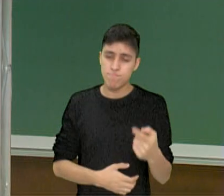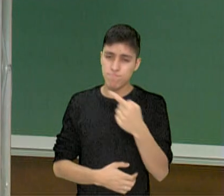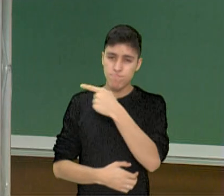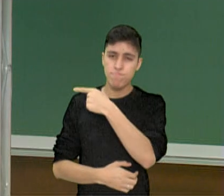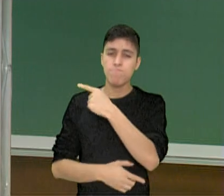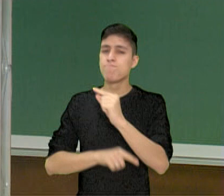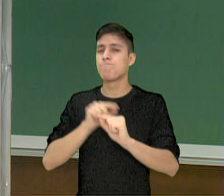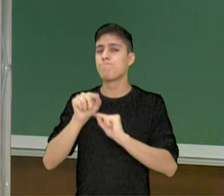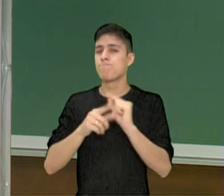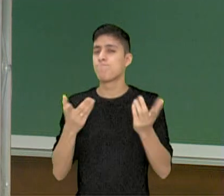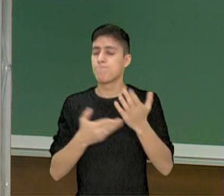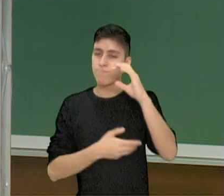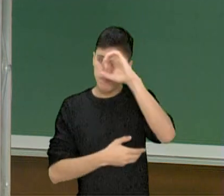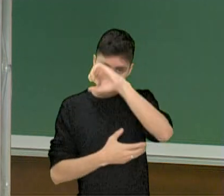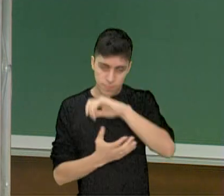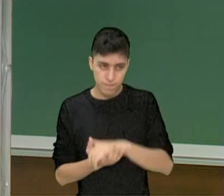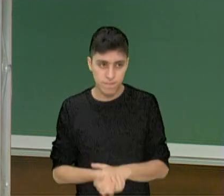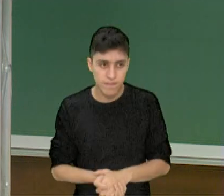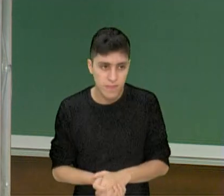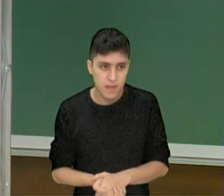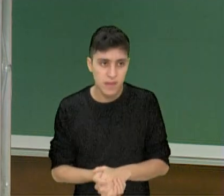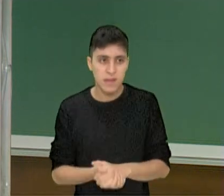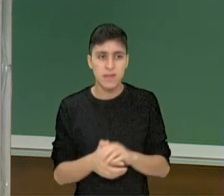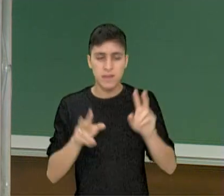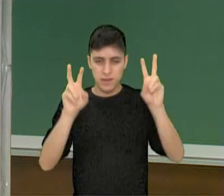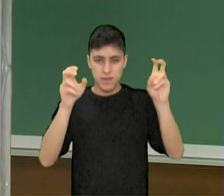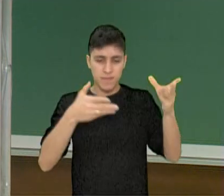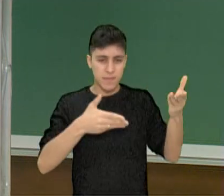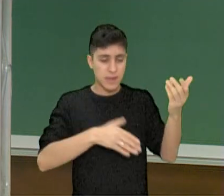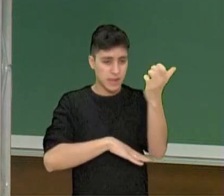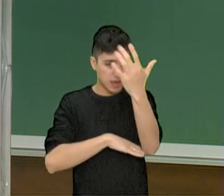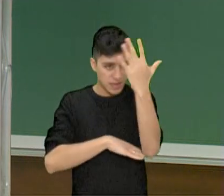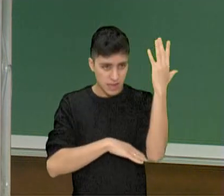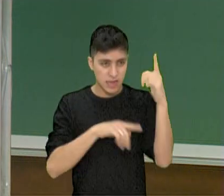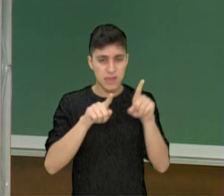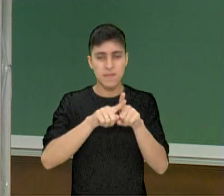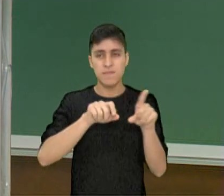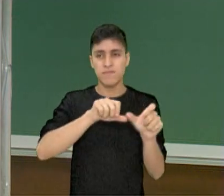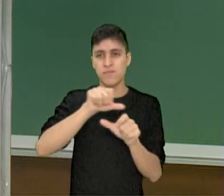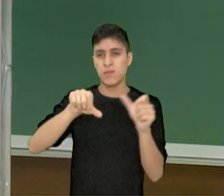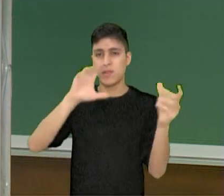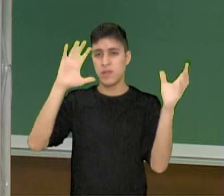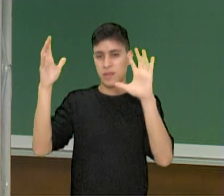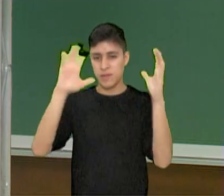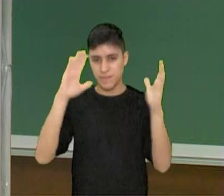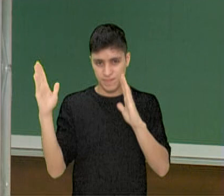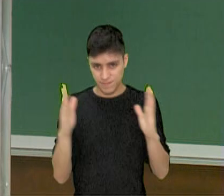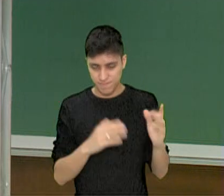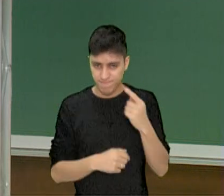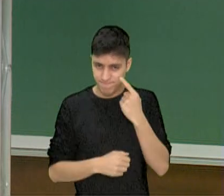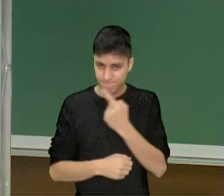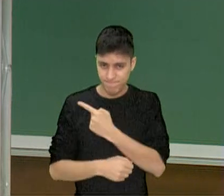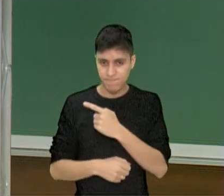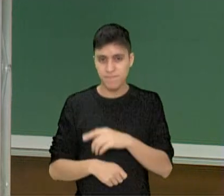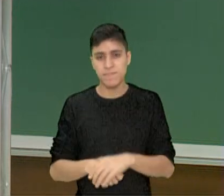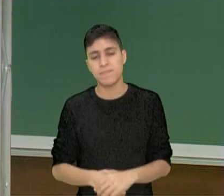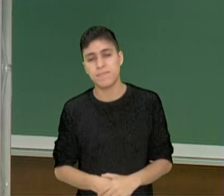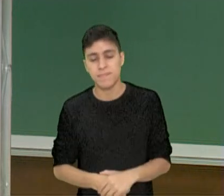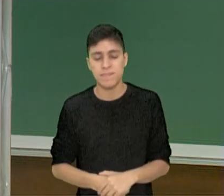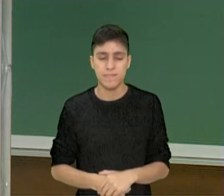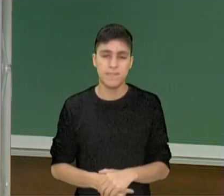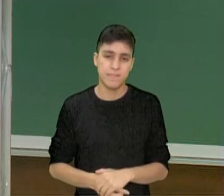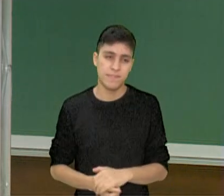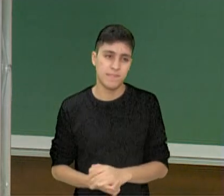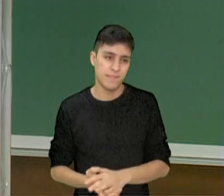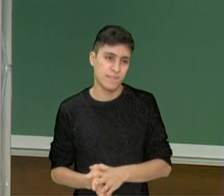clase de hoy? El medio ambiente y los cambios climáticos. O meio ambiente e as